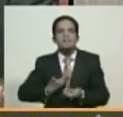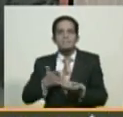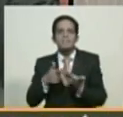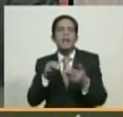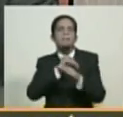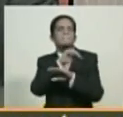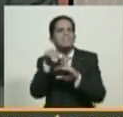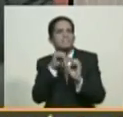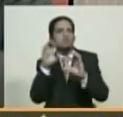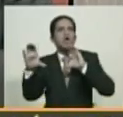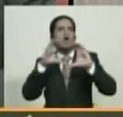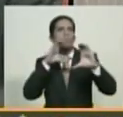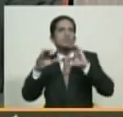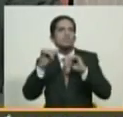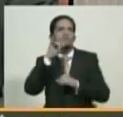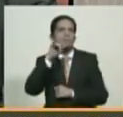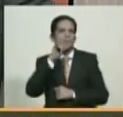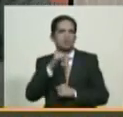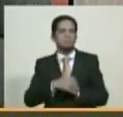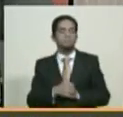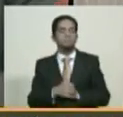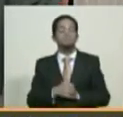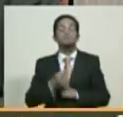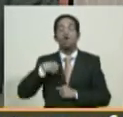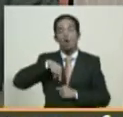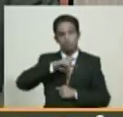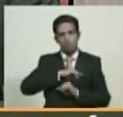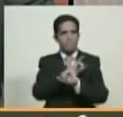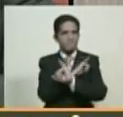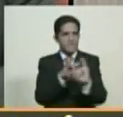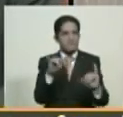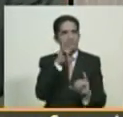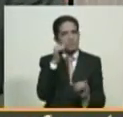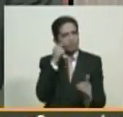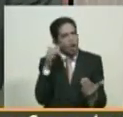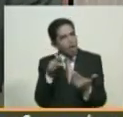para la Comunicación e Información, Jorge Rodríguez. De esta manera devolvemos el pase nuevamente a los estudios. Adelante.